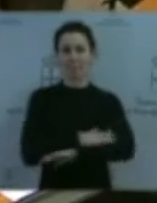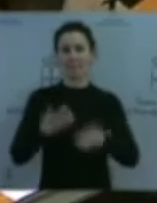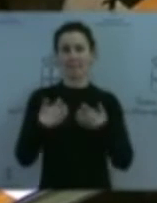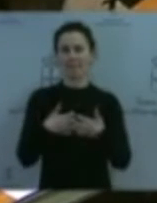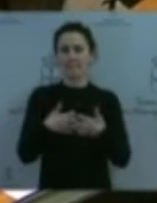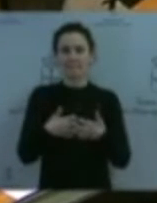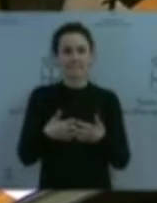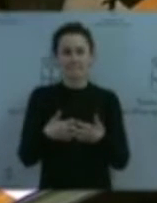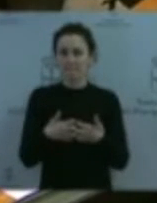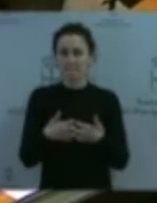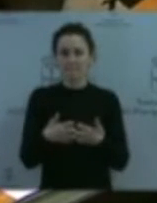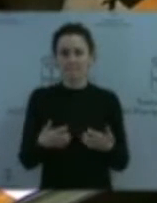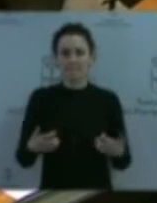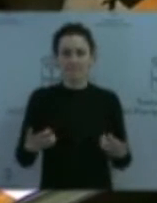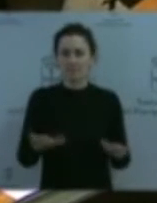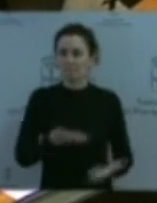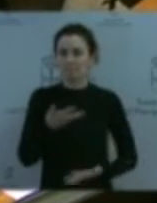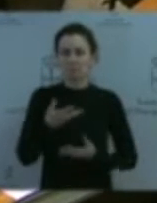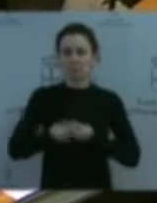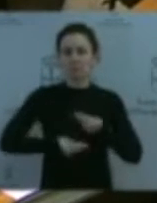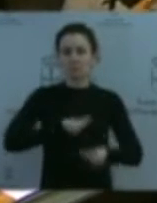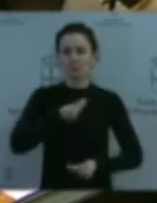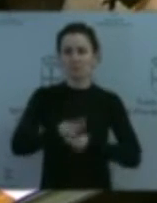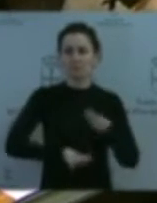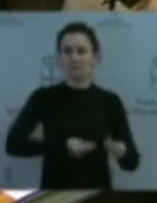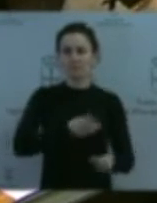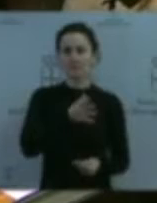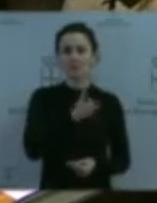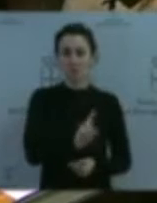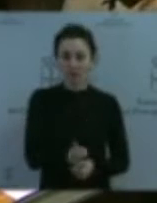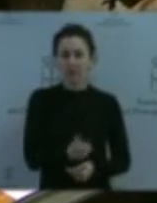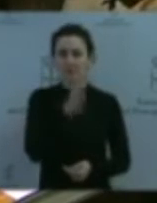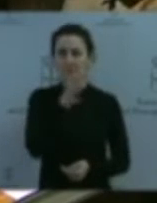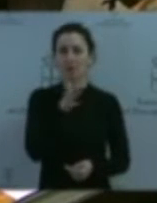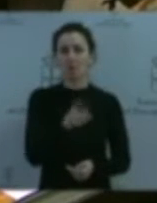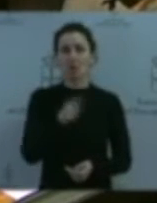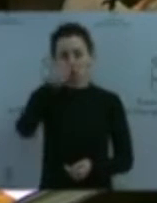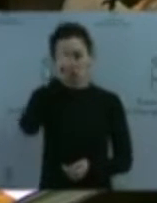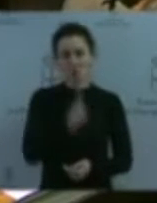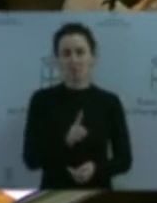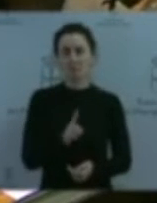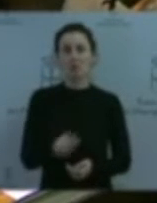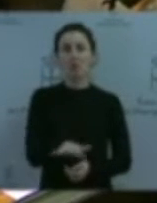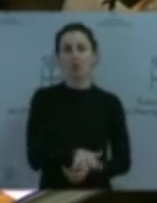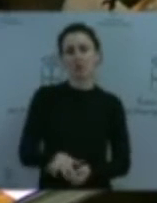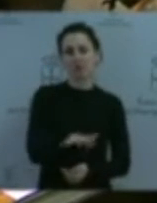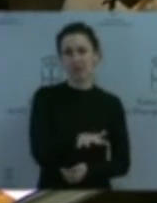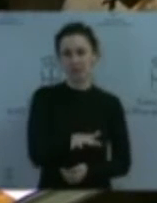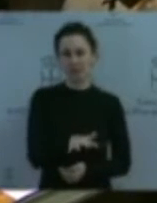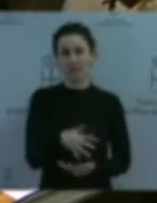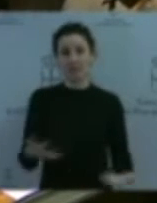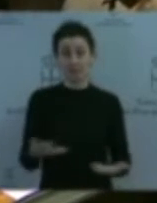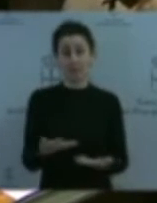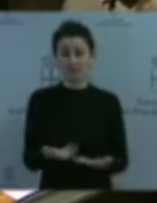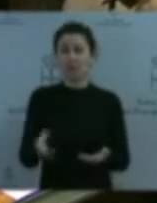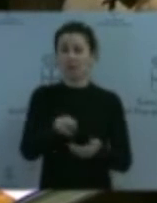realizando ninguna acción, ni sabemos en qué punto se encuentra este asunto. Todas las veces que debamos insistir sobre ello será necesario